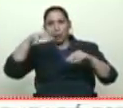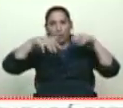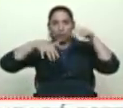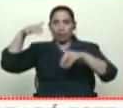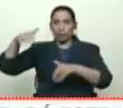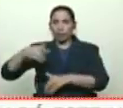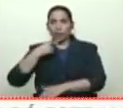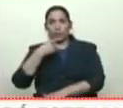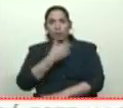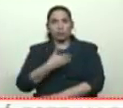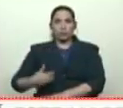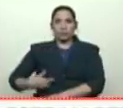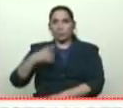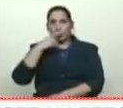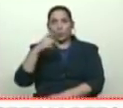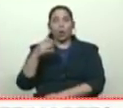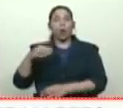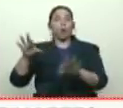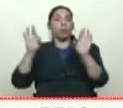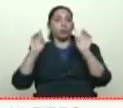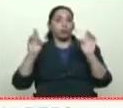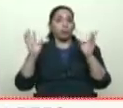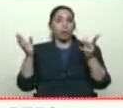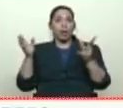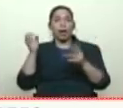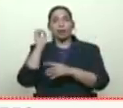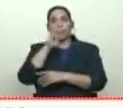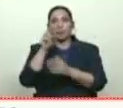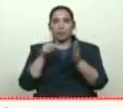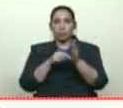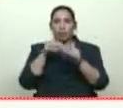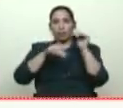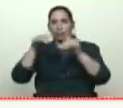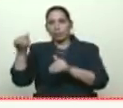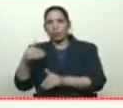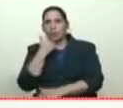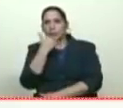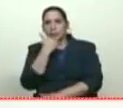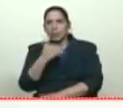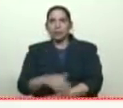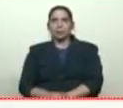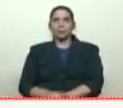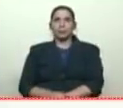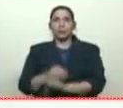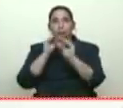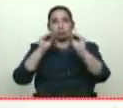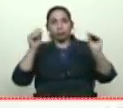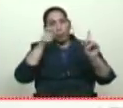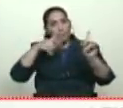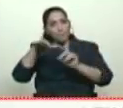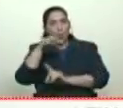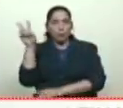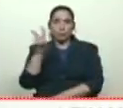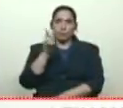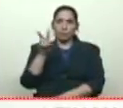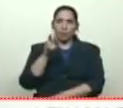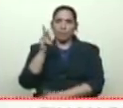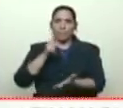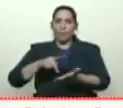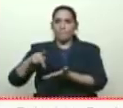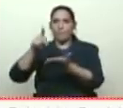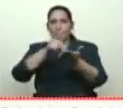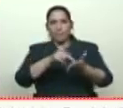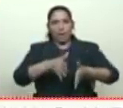las posibles elecciones parlamentarias. Y en otros temas de interés ha mencionado y ha convocado a la población venezolana a participar en esa